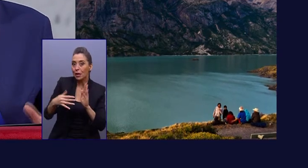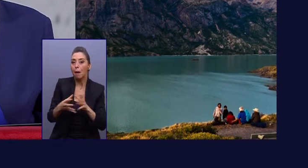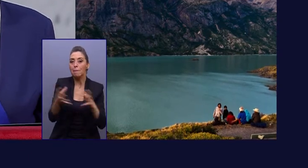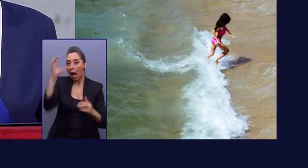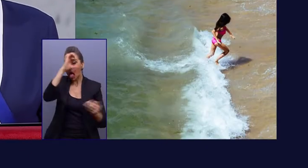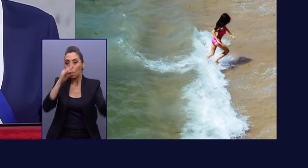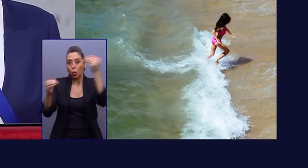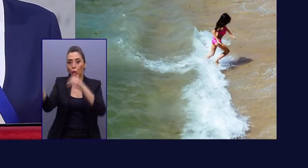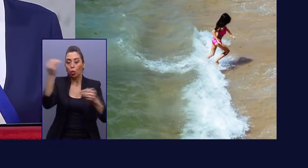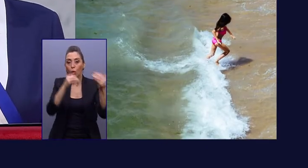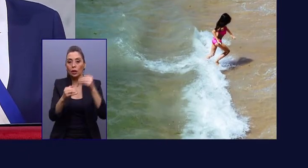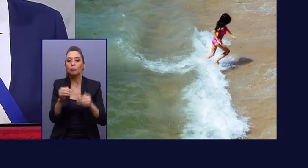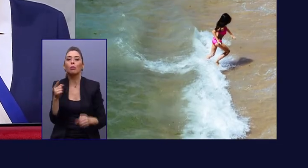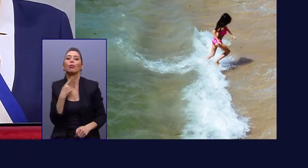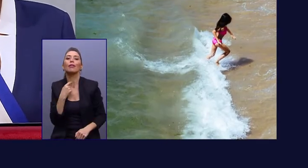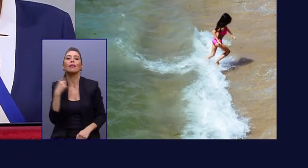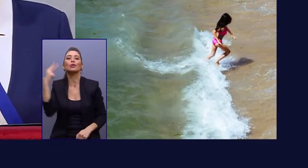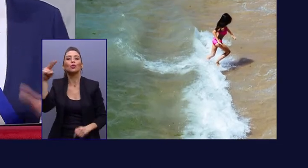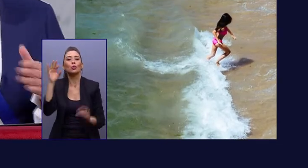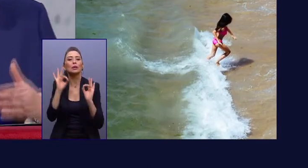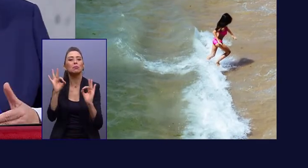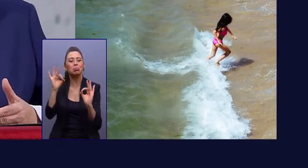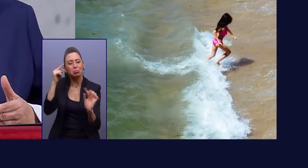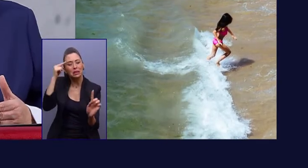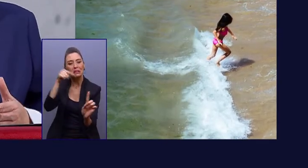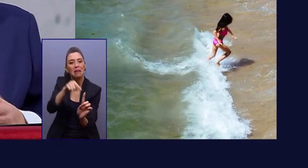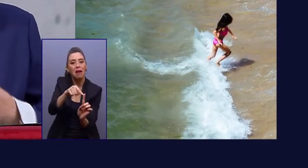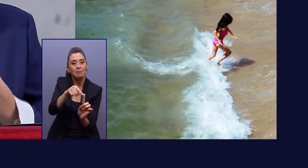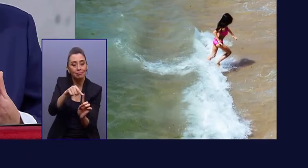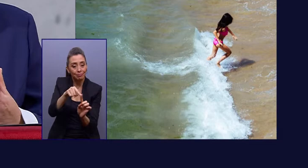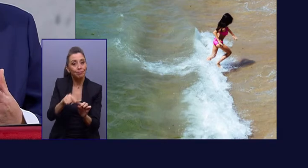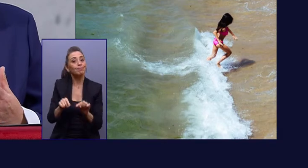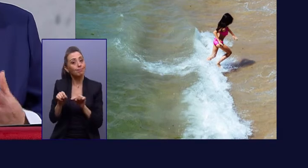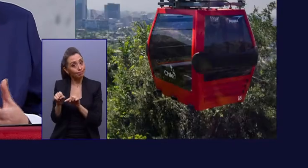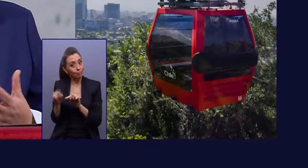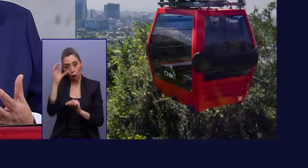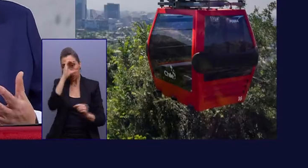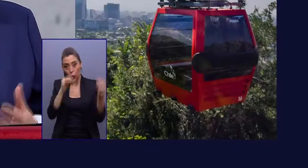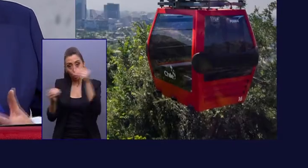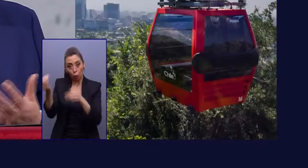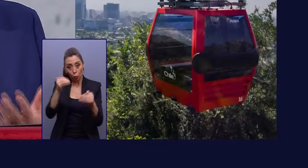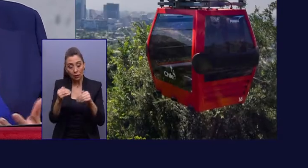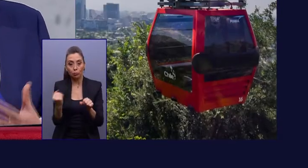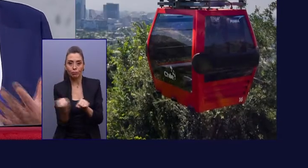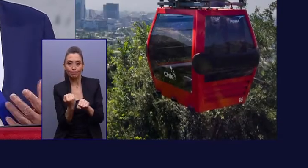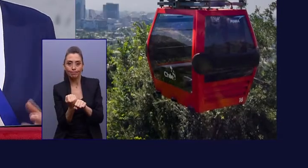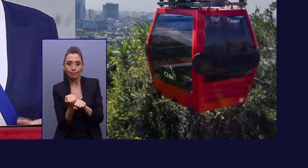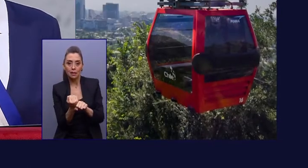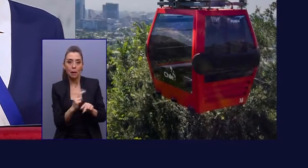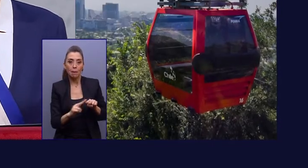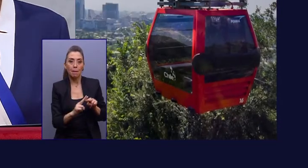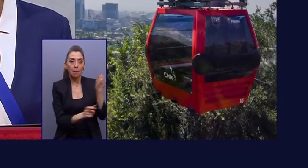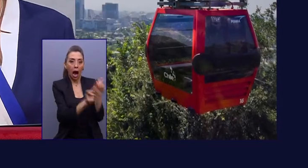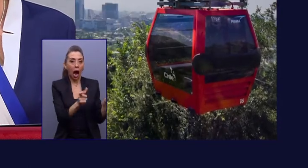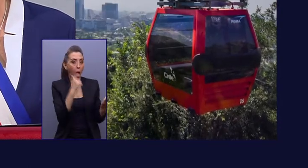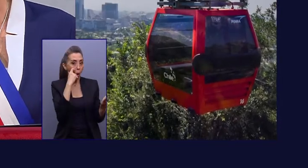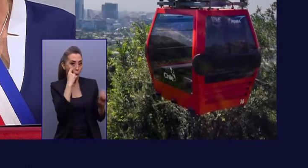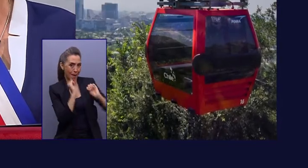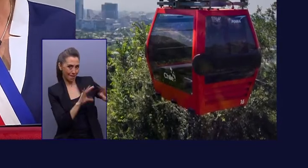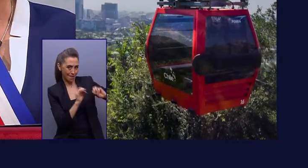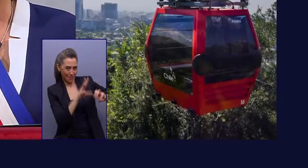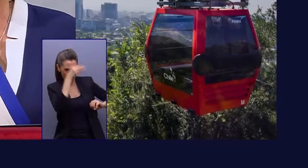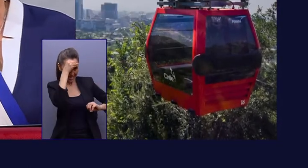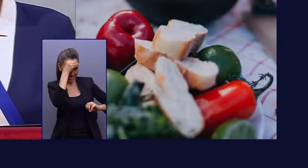aumentar el turismo de intereses especiales. Y también en esa área hemos trabajado para preparar nuestro capital humano para este